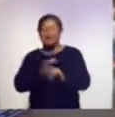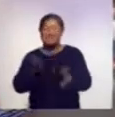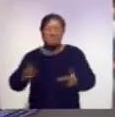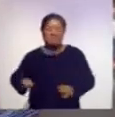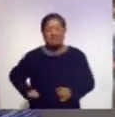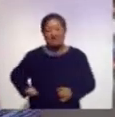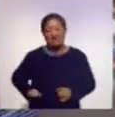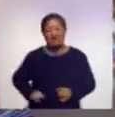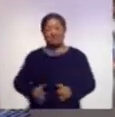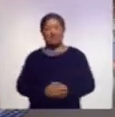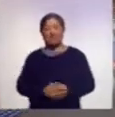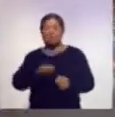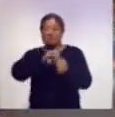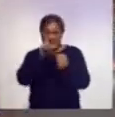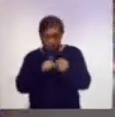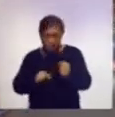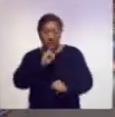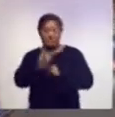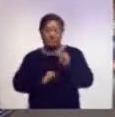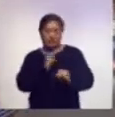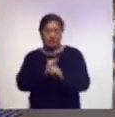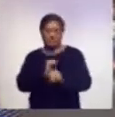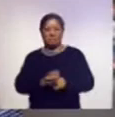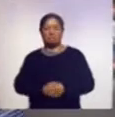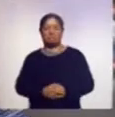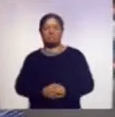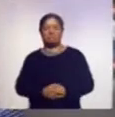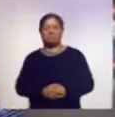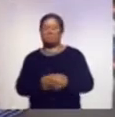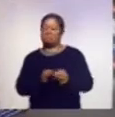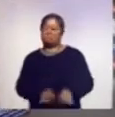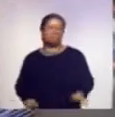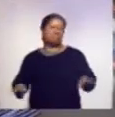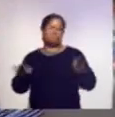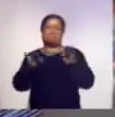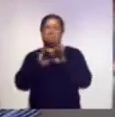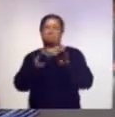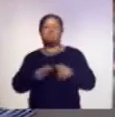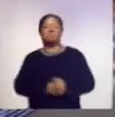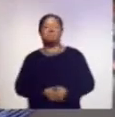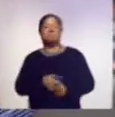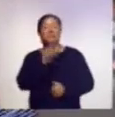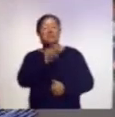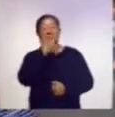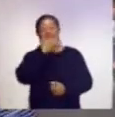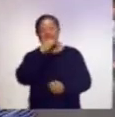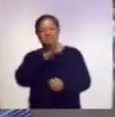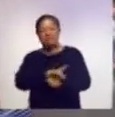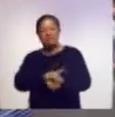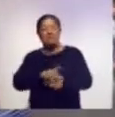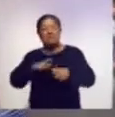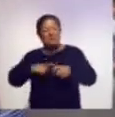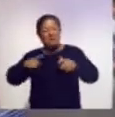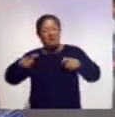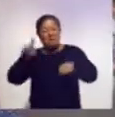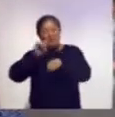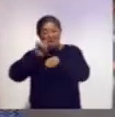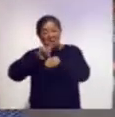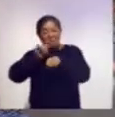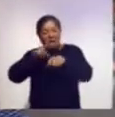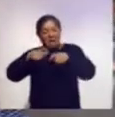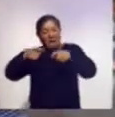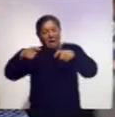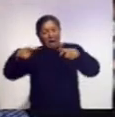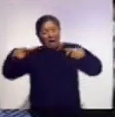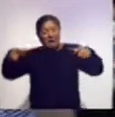y a nivel internacional. Creo que este festival crece cada día más, es un ejemplo para